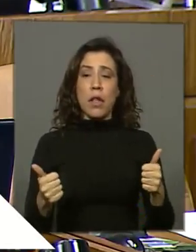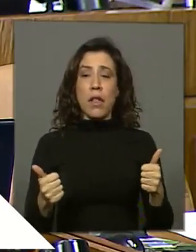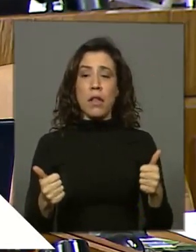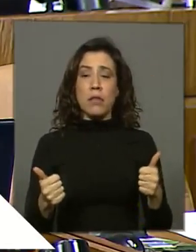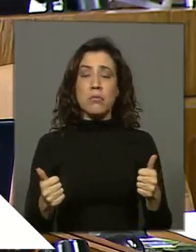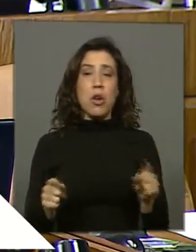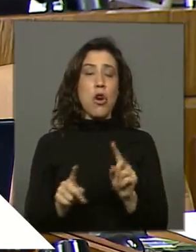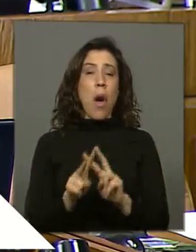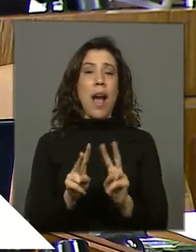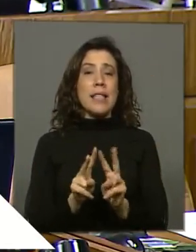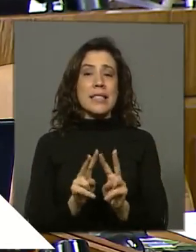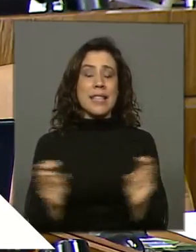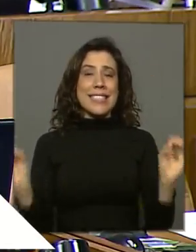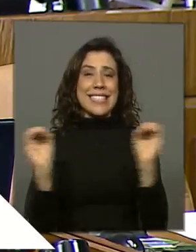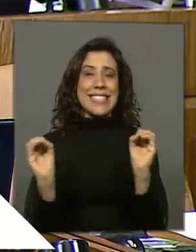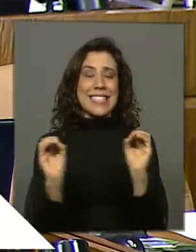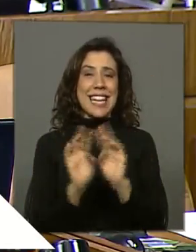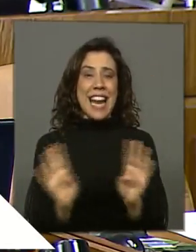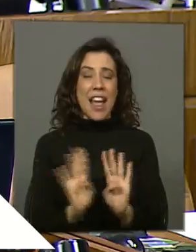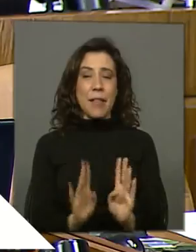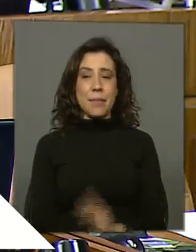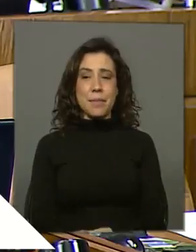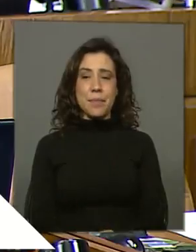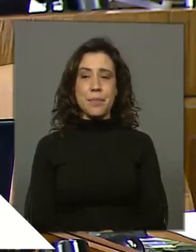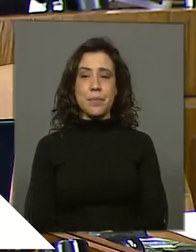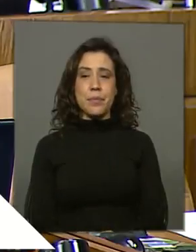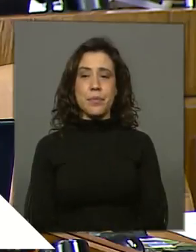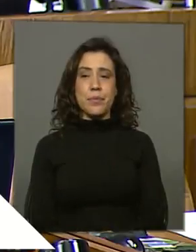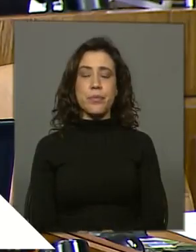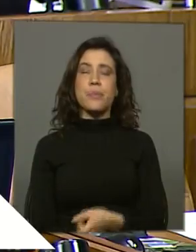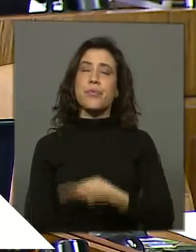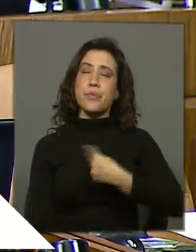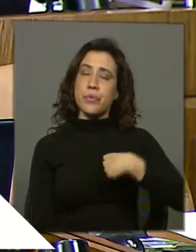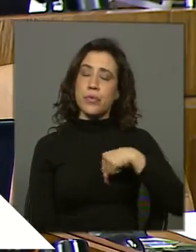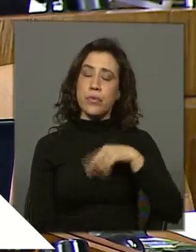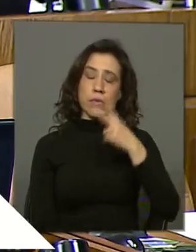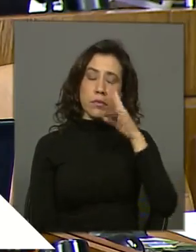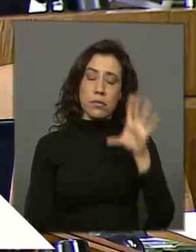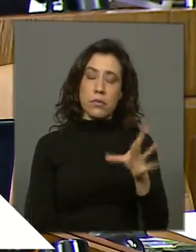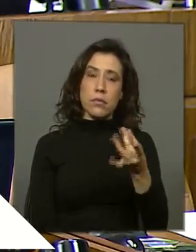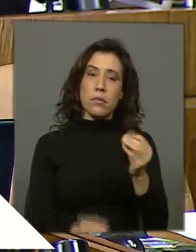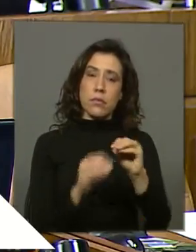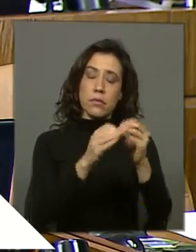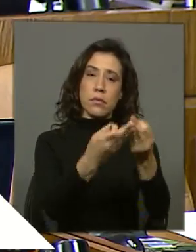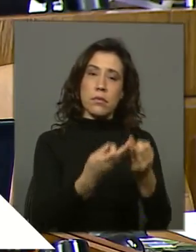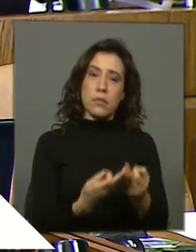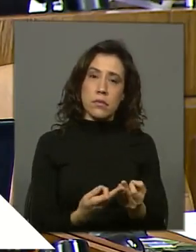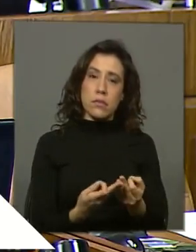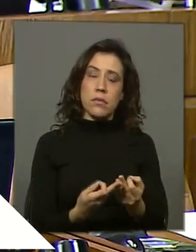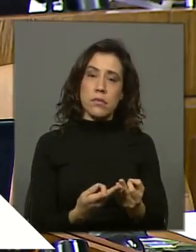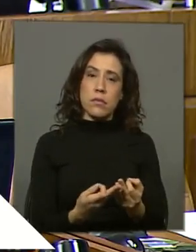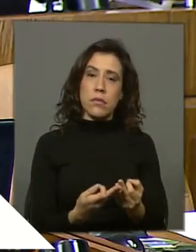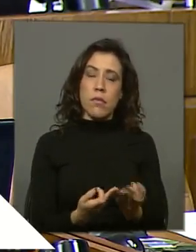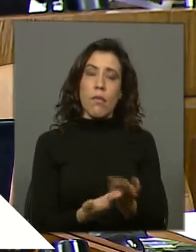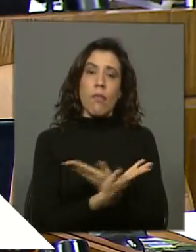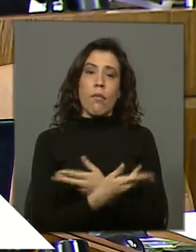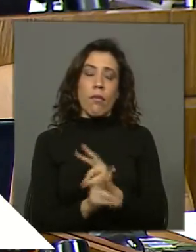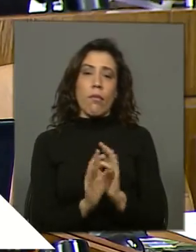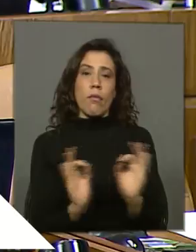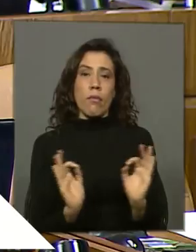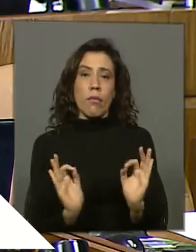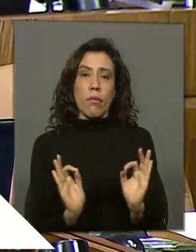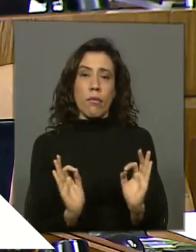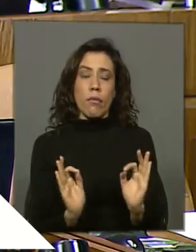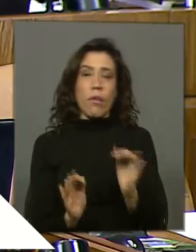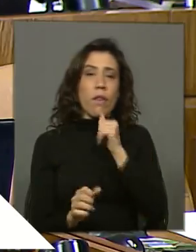no hacía nada señor presidente nosotros hemos advertido en nuestras conclusiones la inactividad la falta